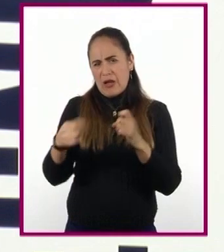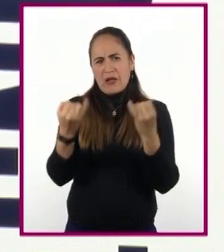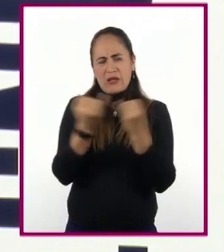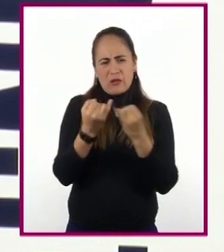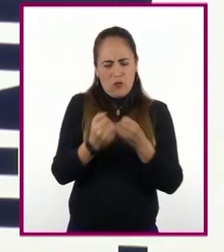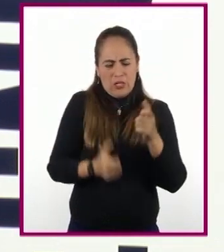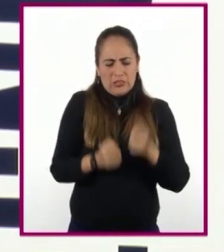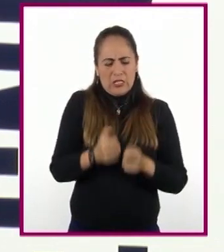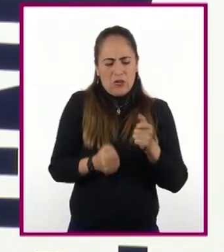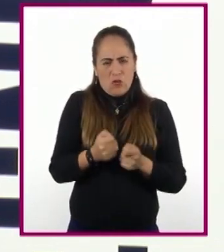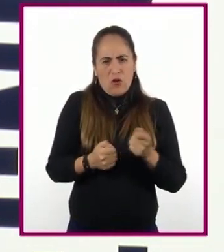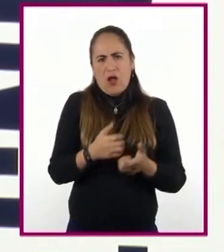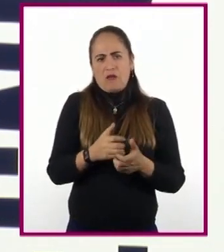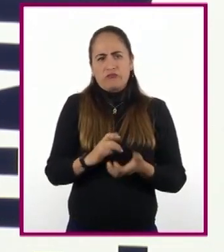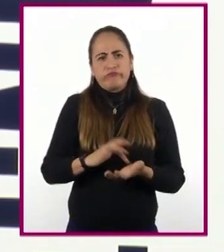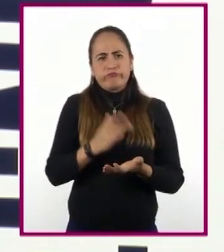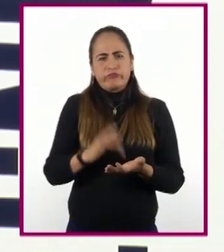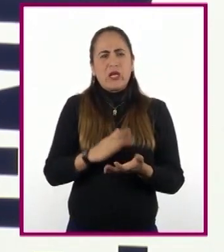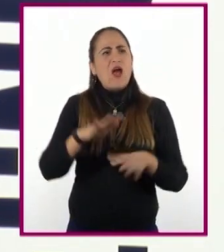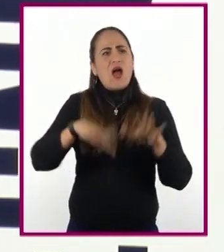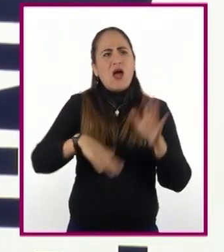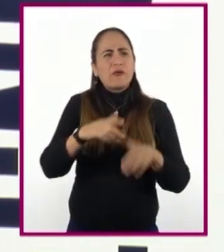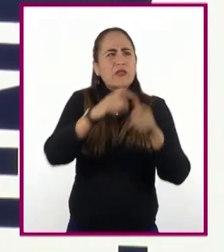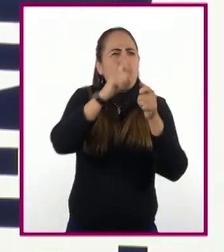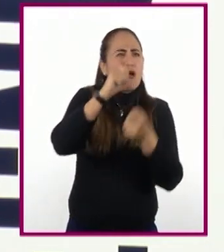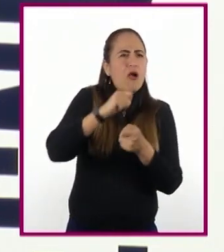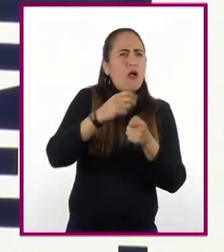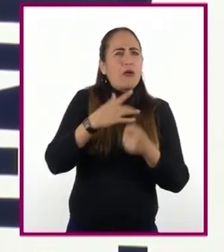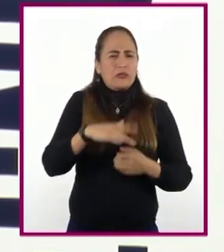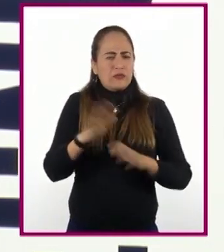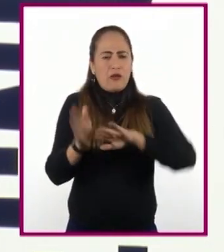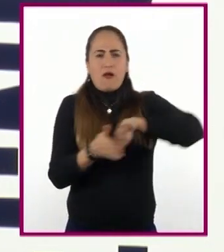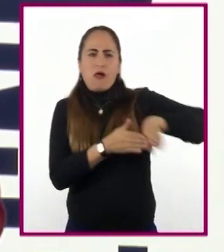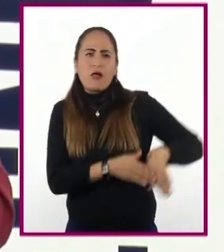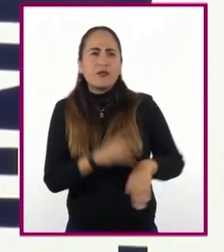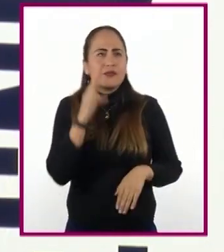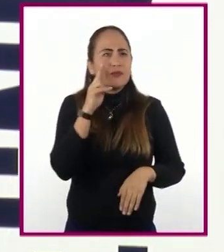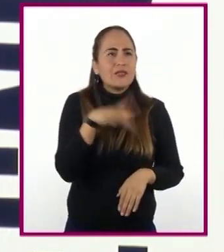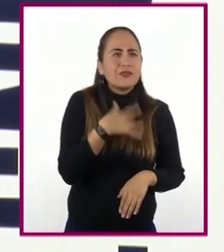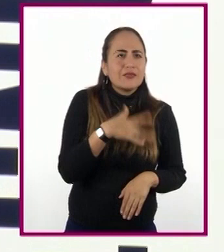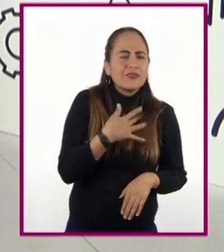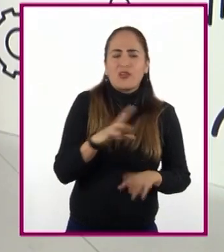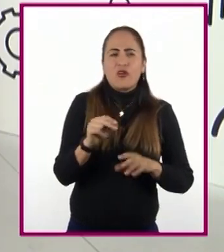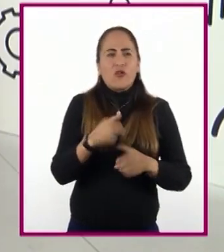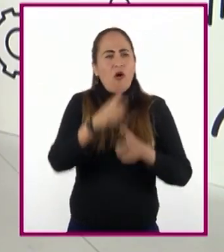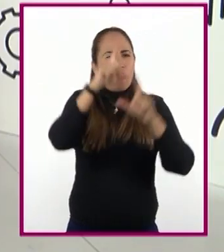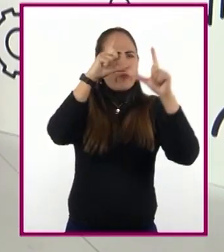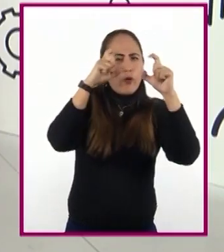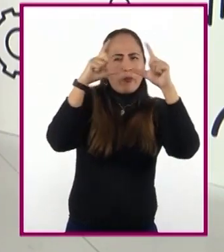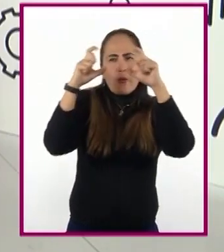móviles se olvidan de disfrutar del momento por capturar imágenes de todo lo que sucede a su alrededor.